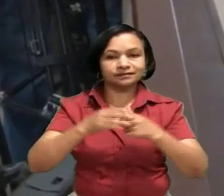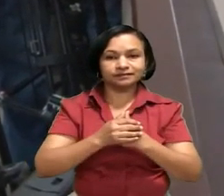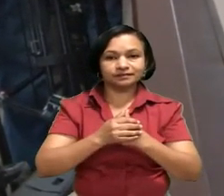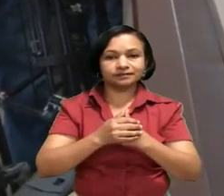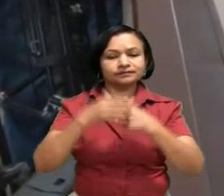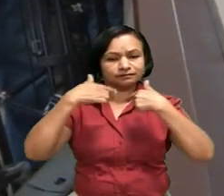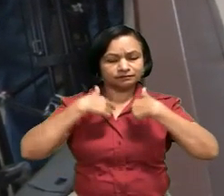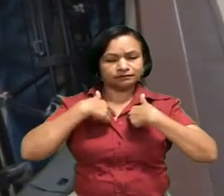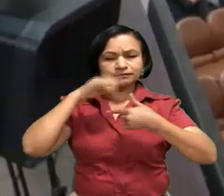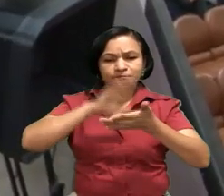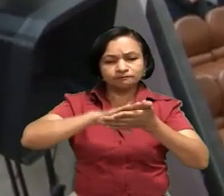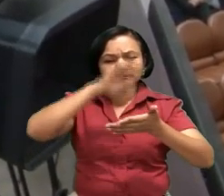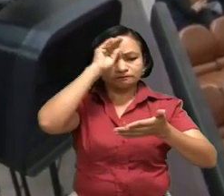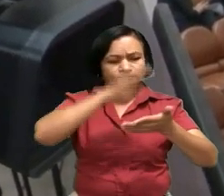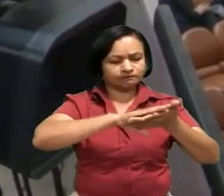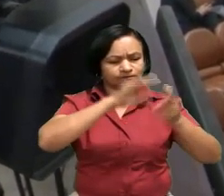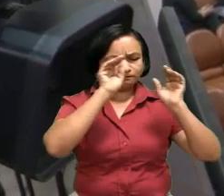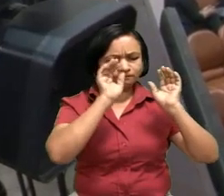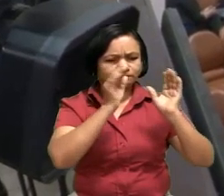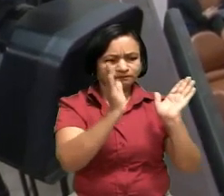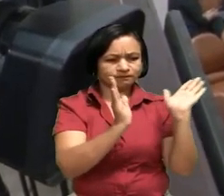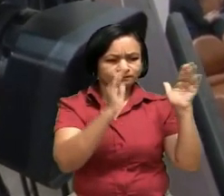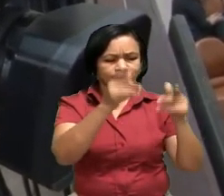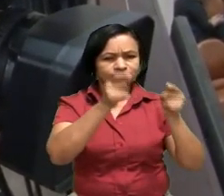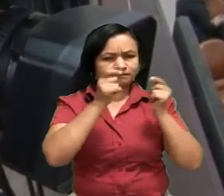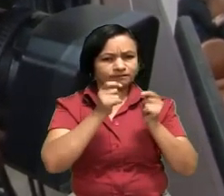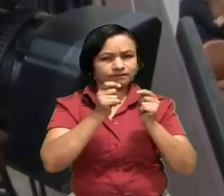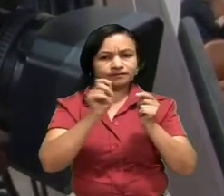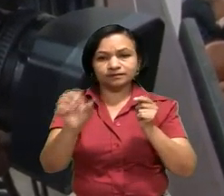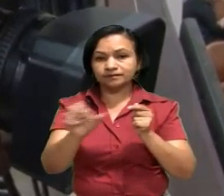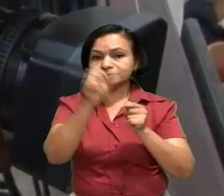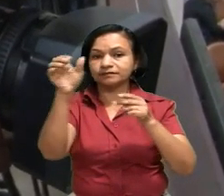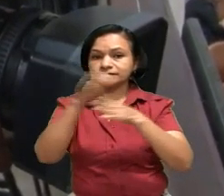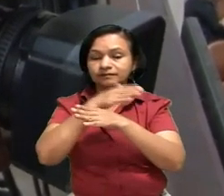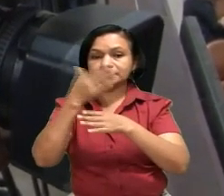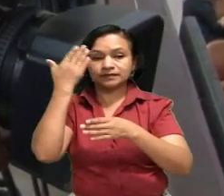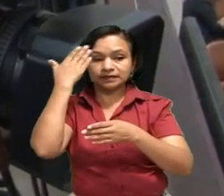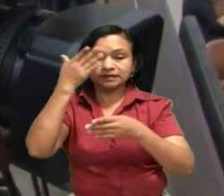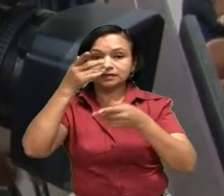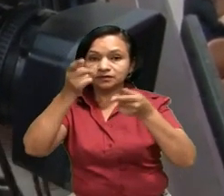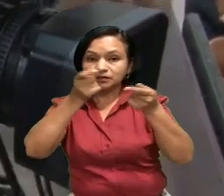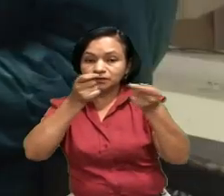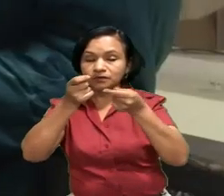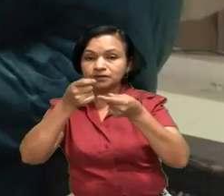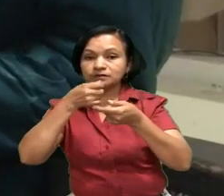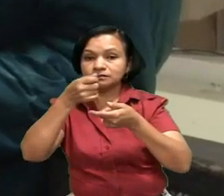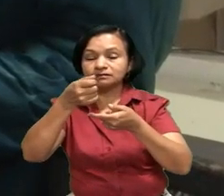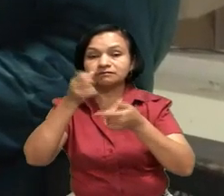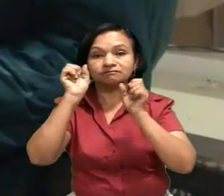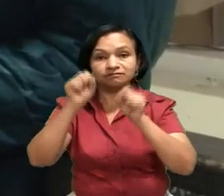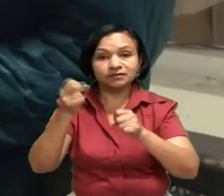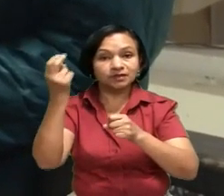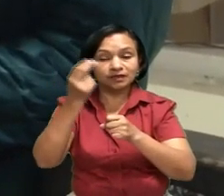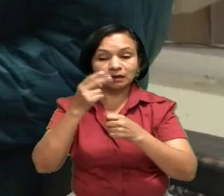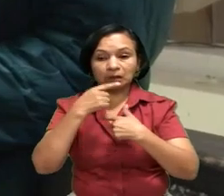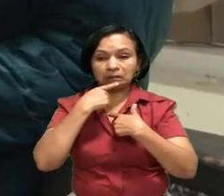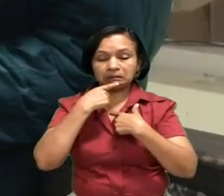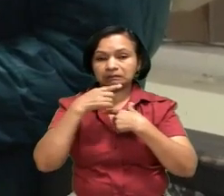todo el aprendizaje y la teoría y otra otra cosa es saber utilizar las herramientas que tenían a tu alcance e